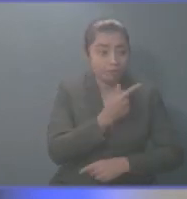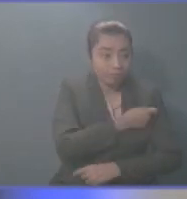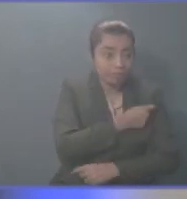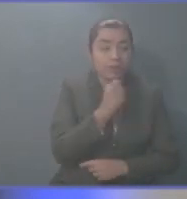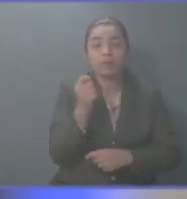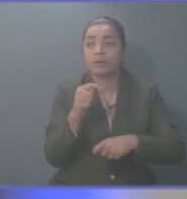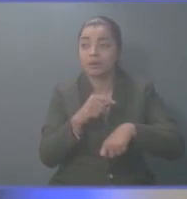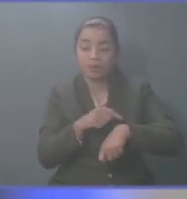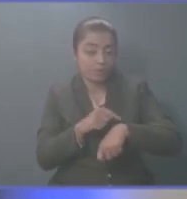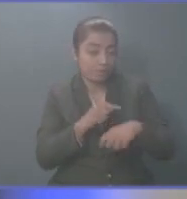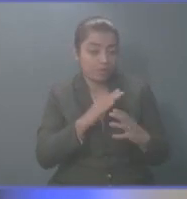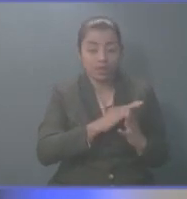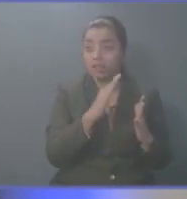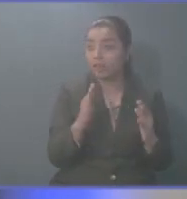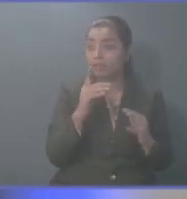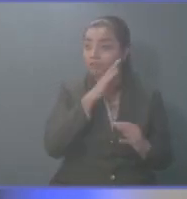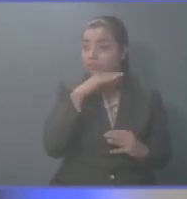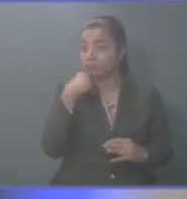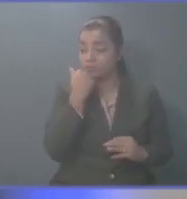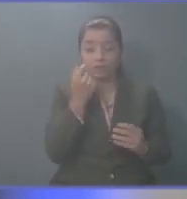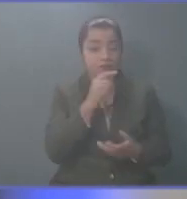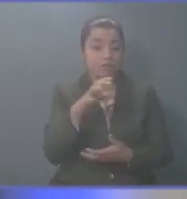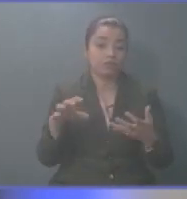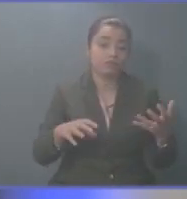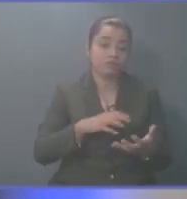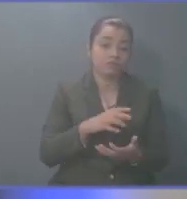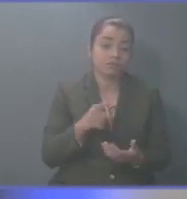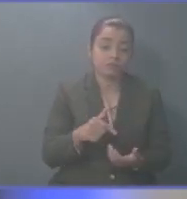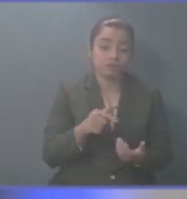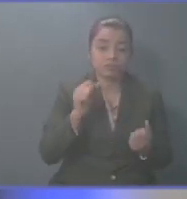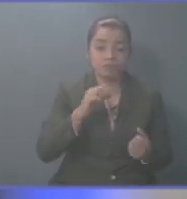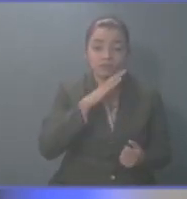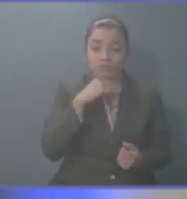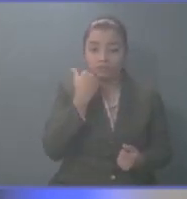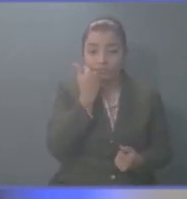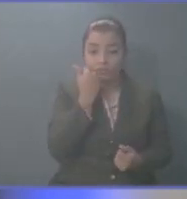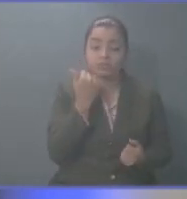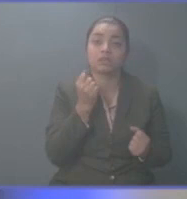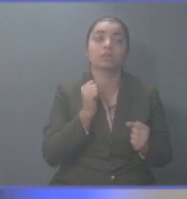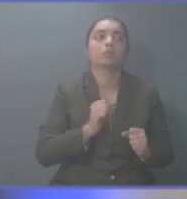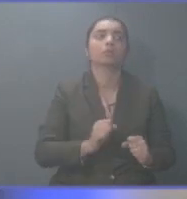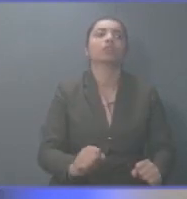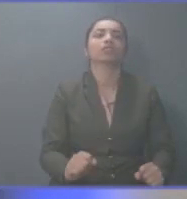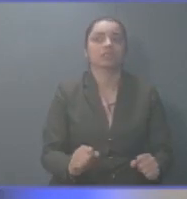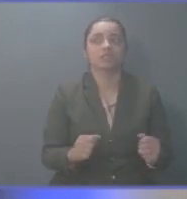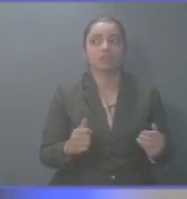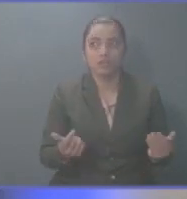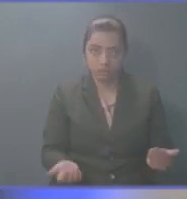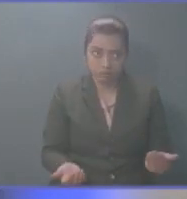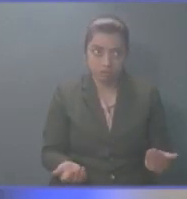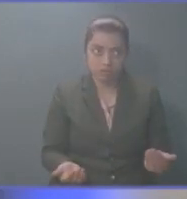de incubación de la enfermedad. Y lo complicado es que es una enfermedad mortal, aunque vale la pena señalar,